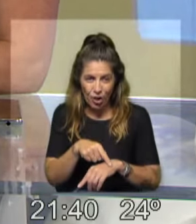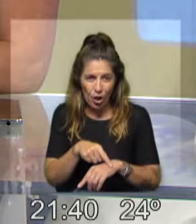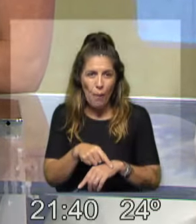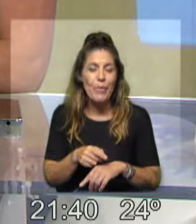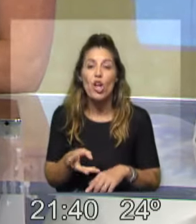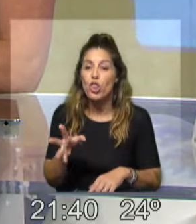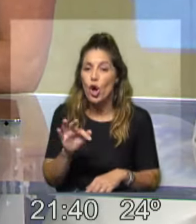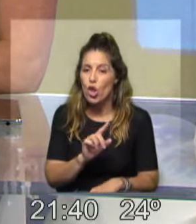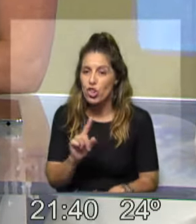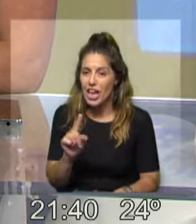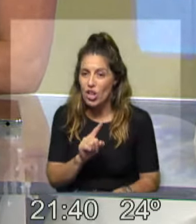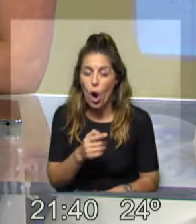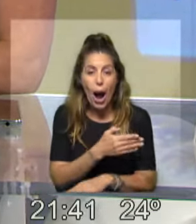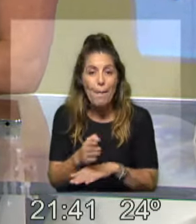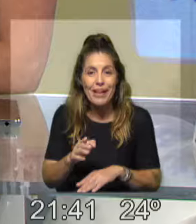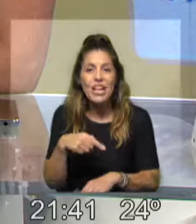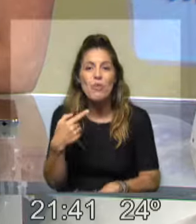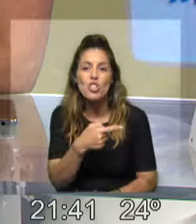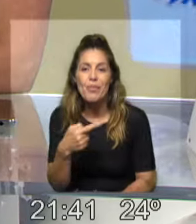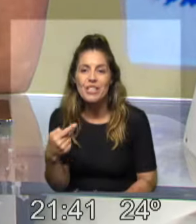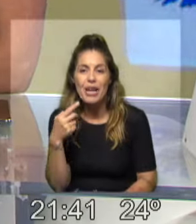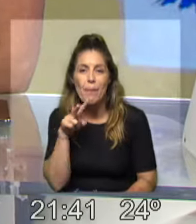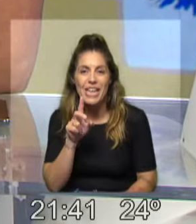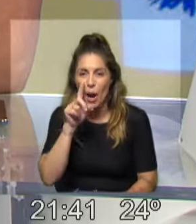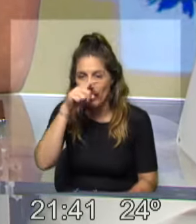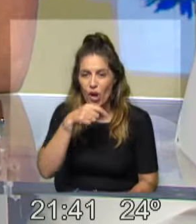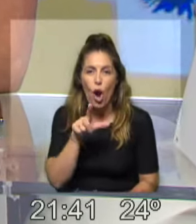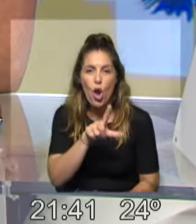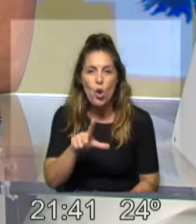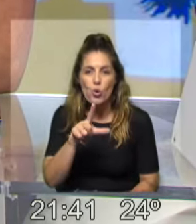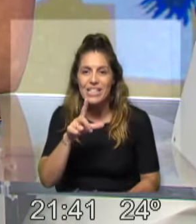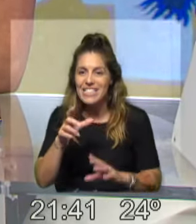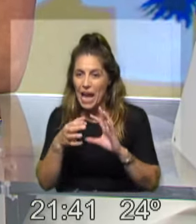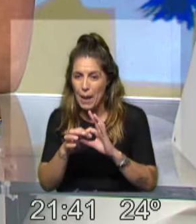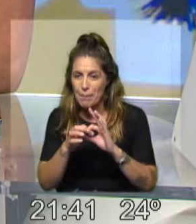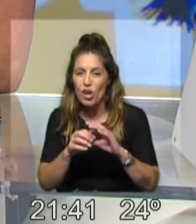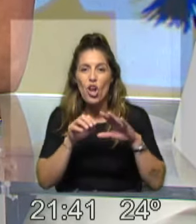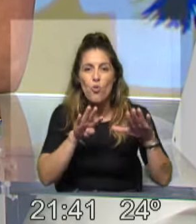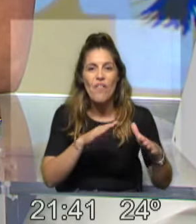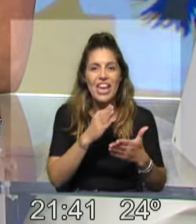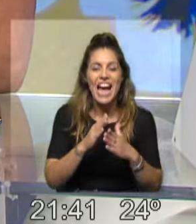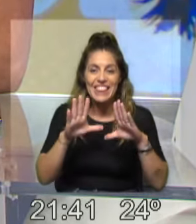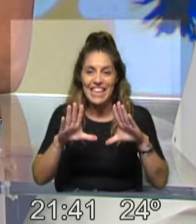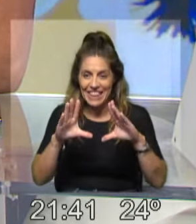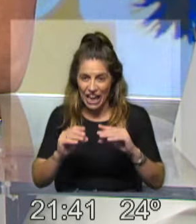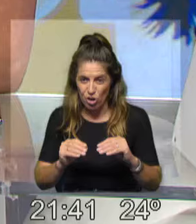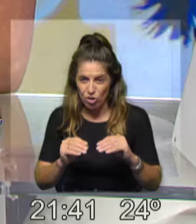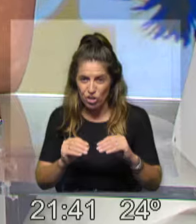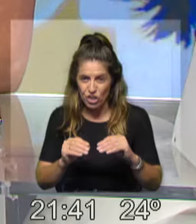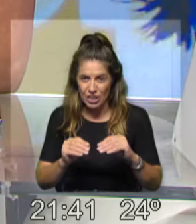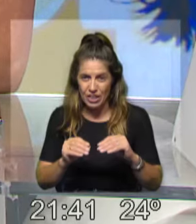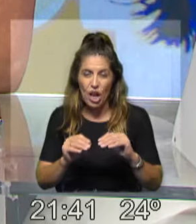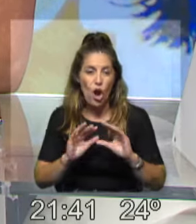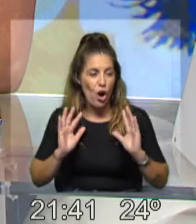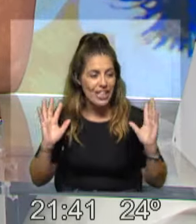todos los días. No, va a ser... A partir de la semana que viene, Mira Montevideo, lunes y miércoles de 9 a 10 de la noche, con